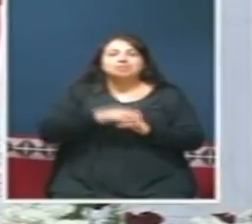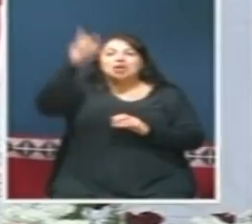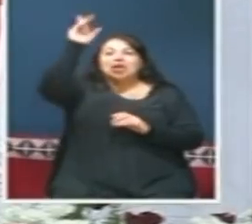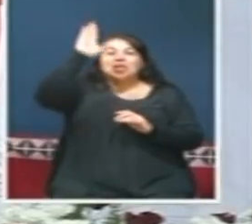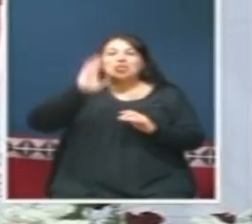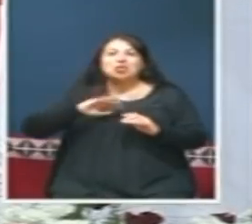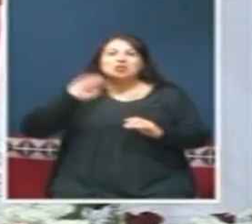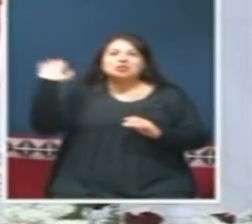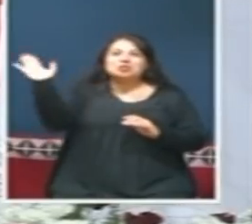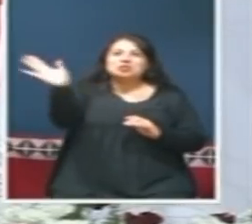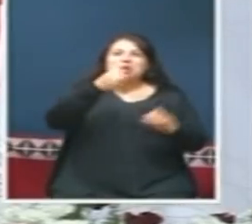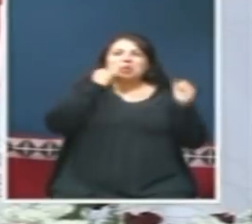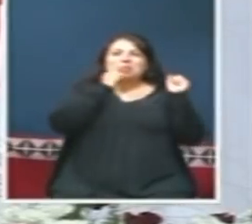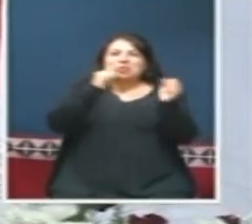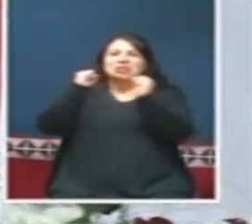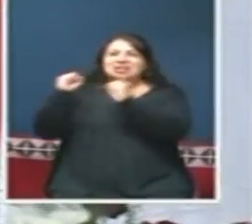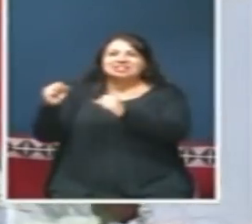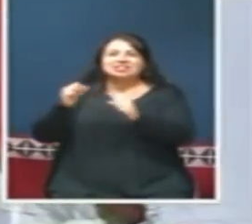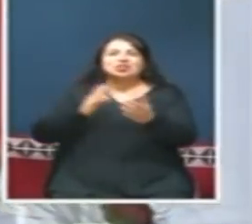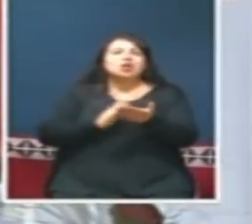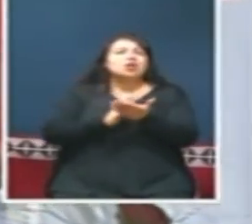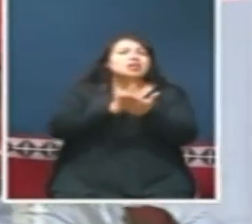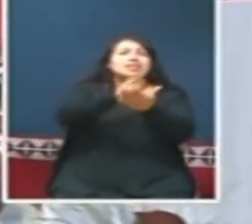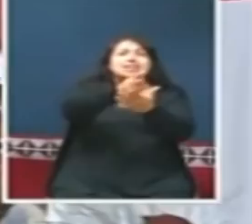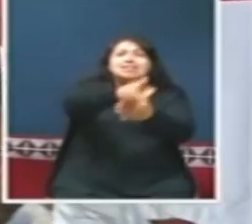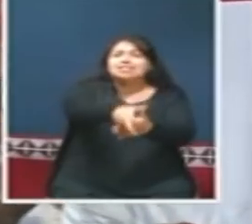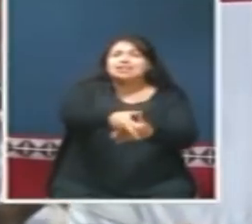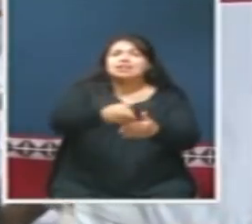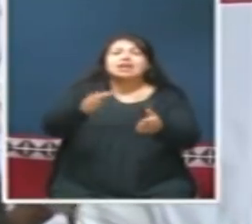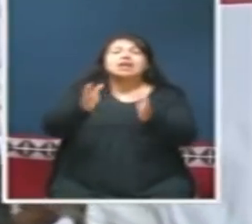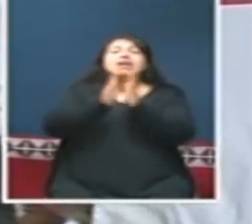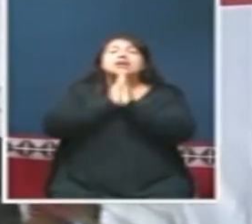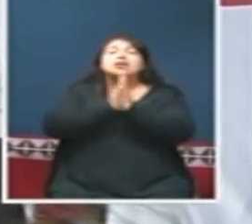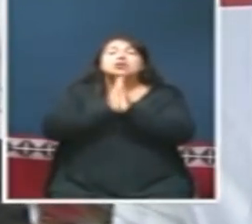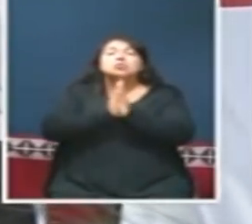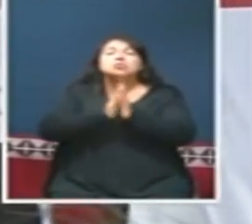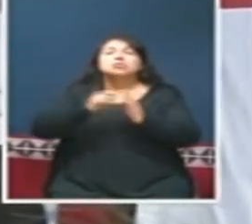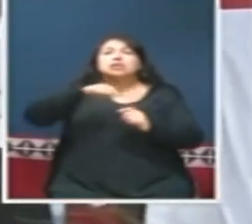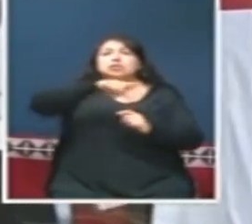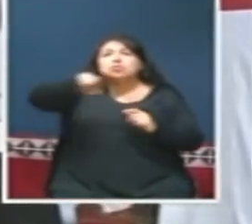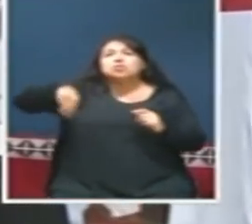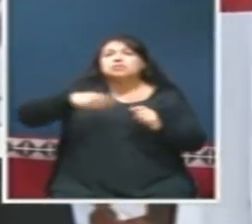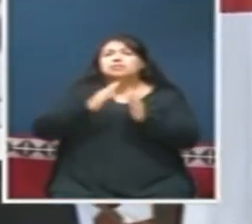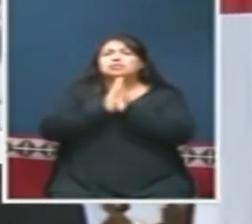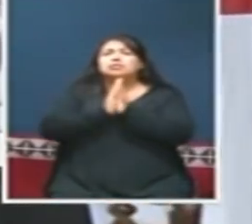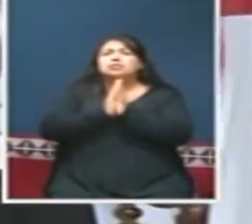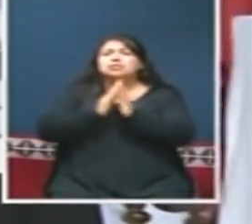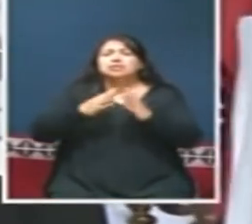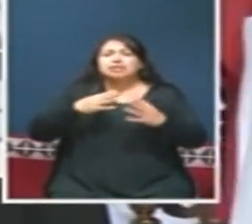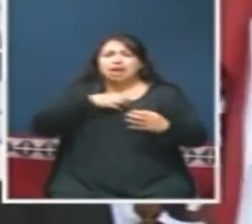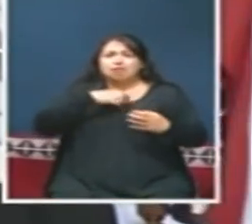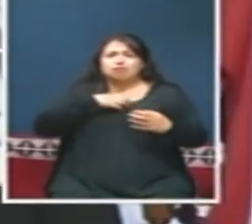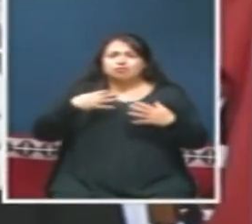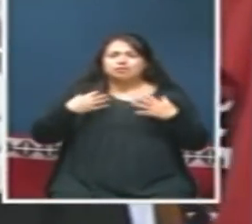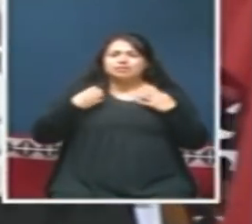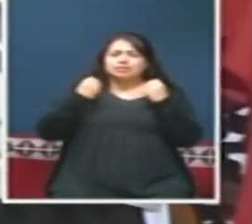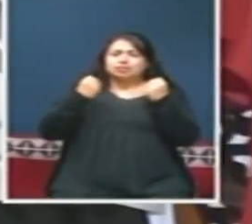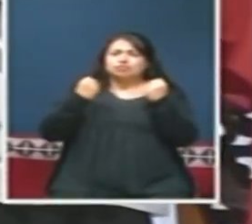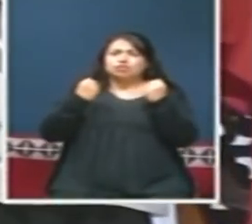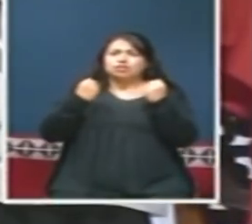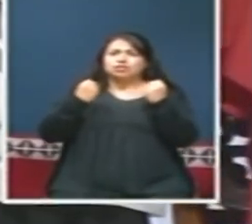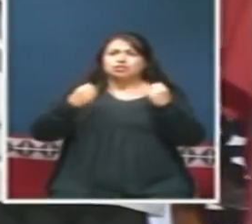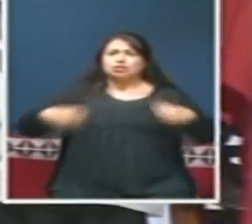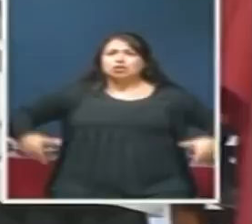Dios Todopoderoso y Eterno, escucha nuestras oraciones y fortalece nuestra voluntad para que, a ejemplo